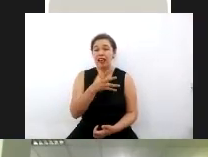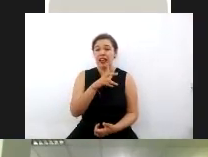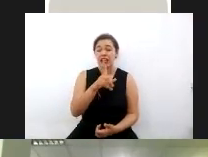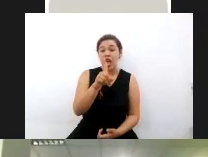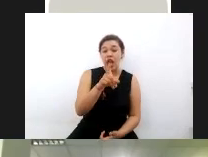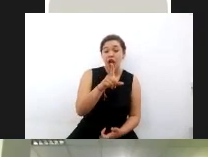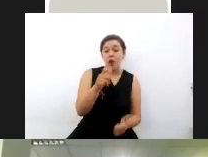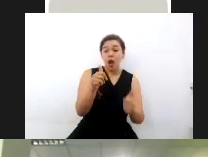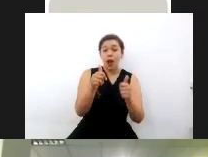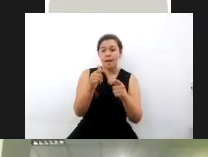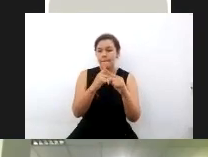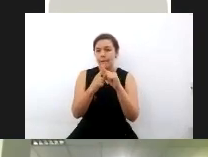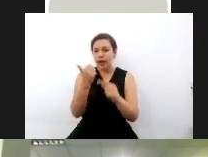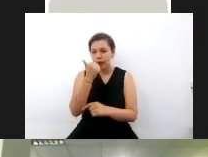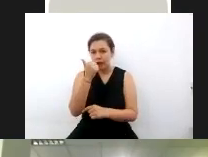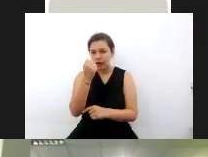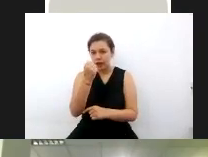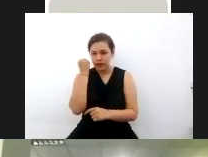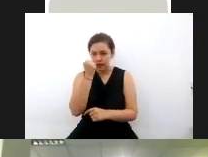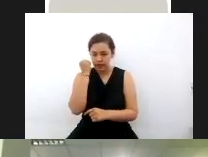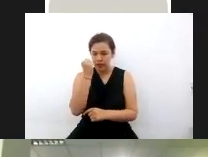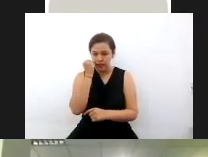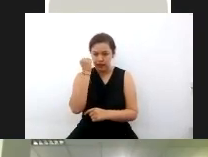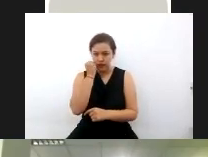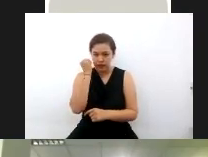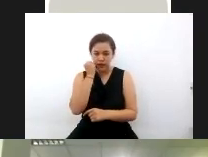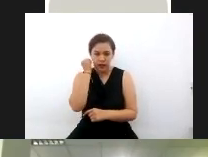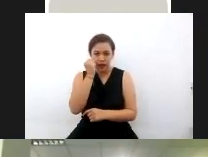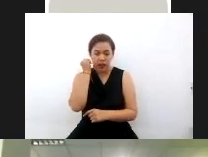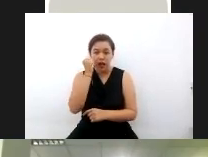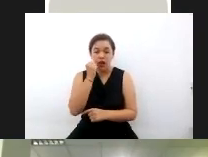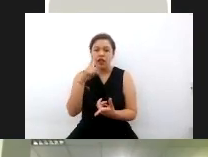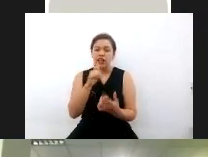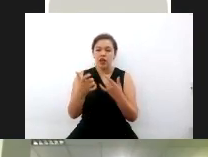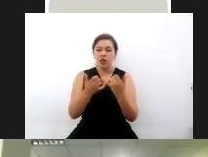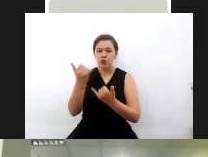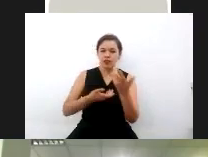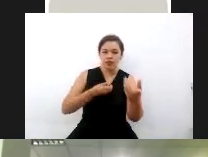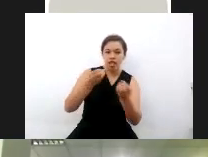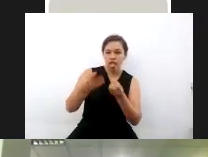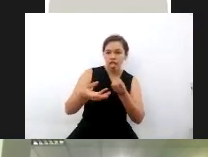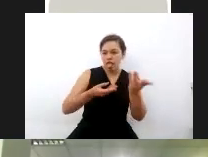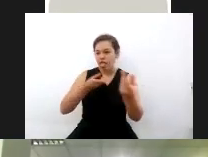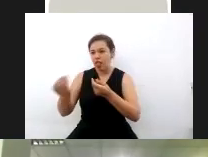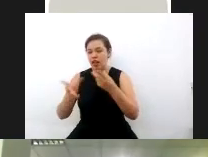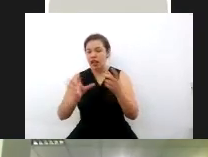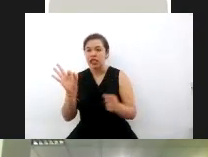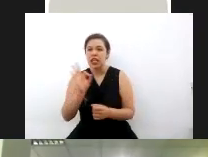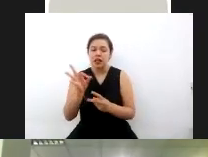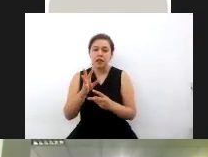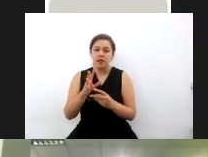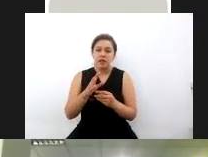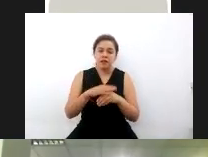jabón. Y cuando es un intercambio entre juguetes, pues a lo mejor podrían utilizar toallas a